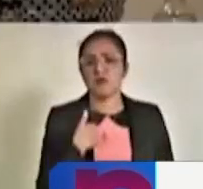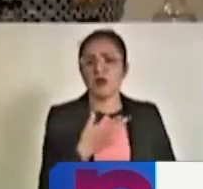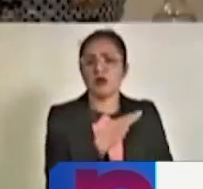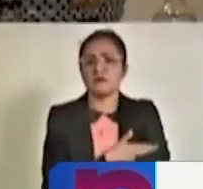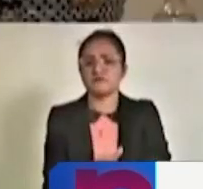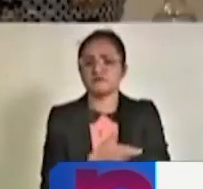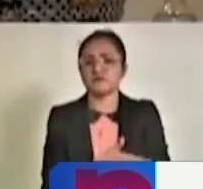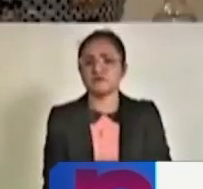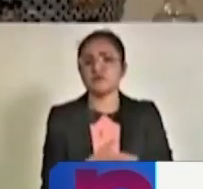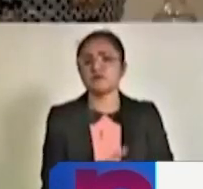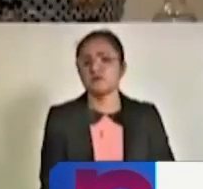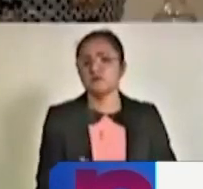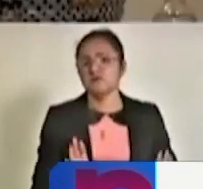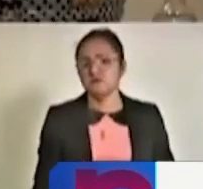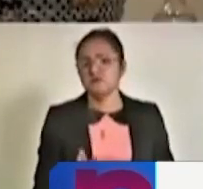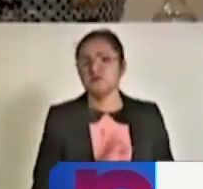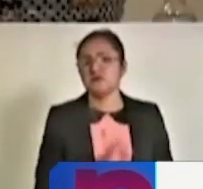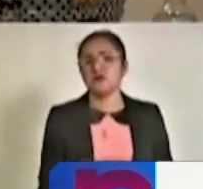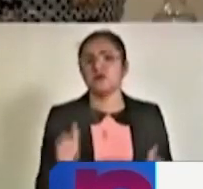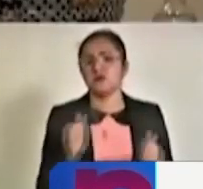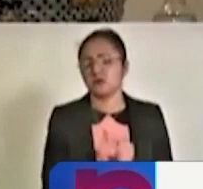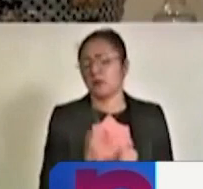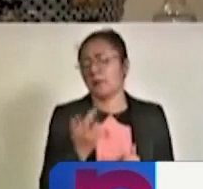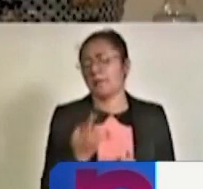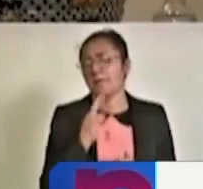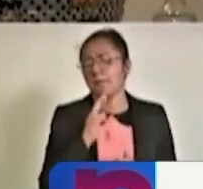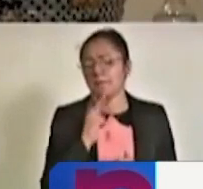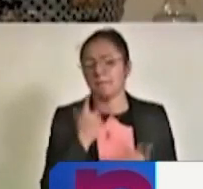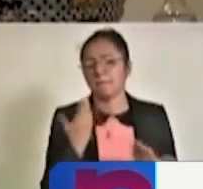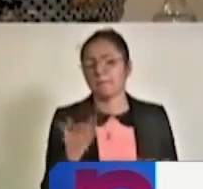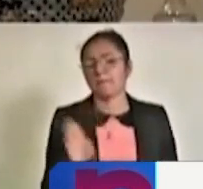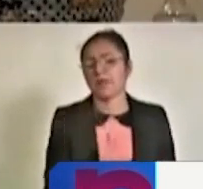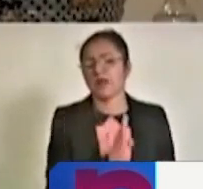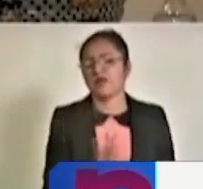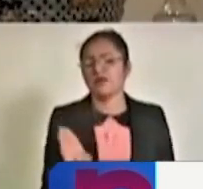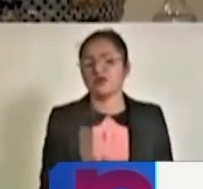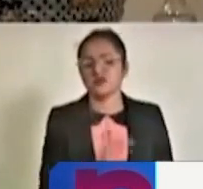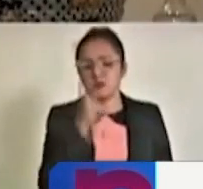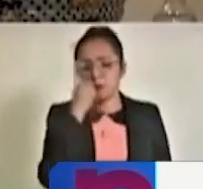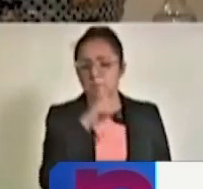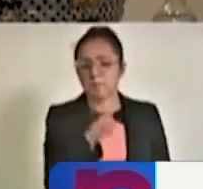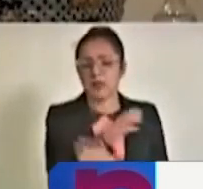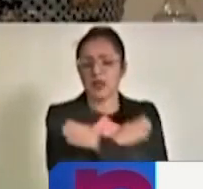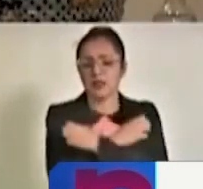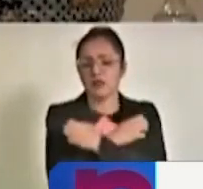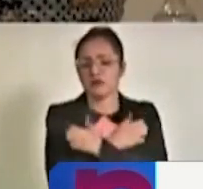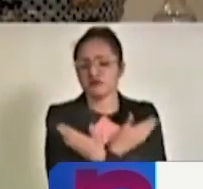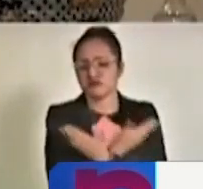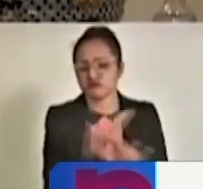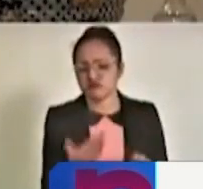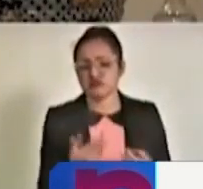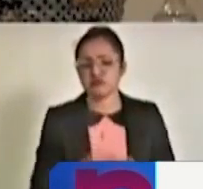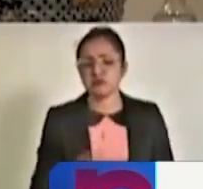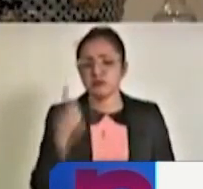voy a resolver con el mayor beneficio para la educación y para los